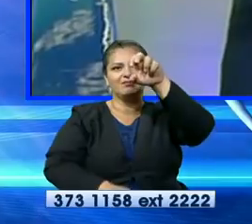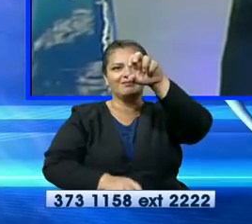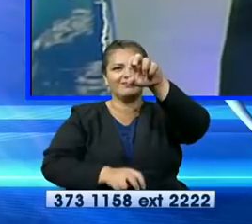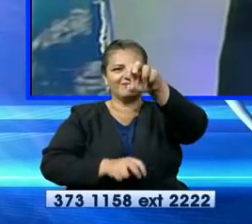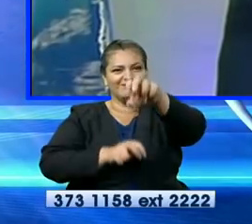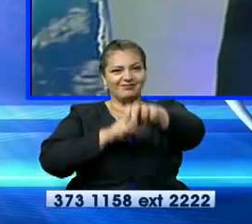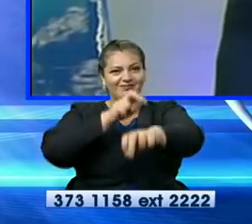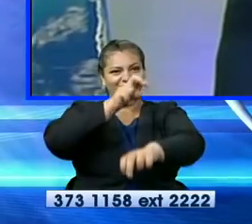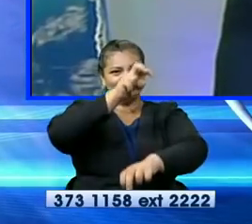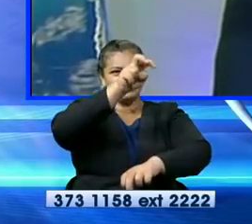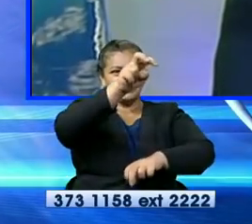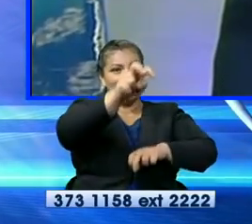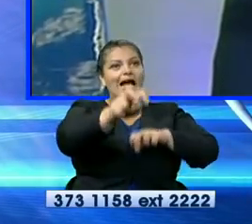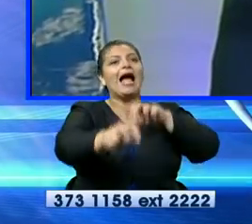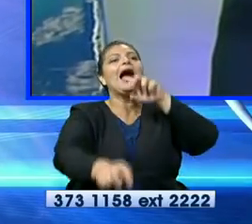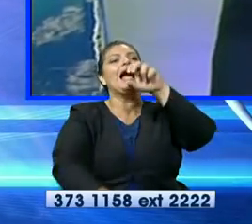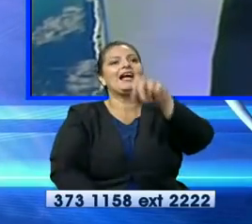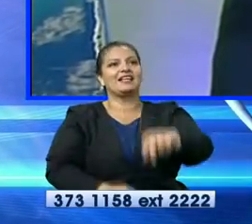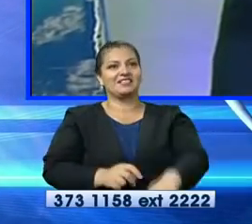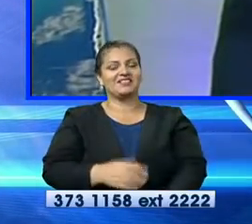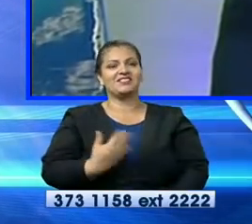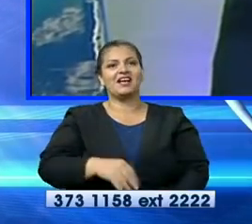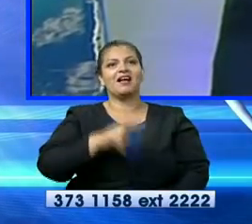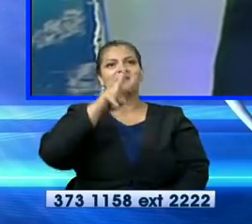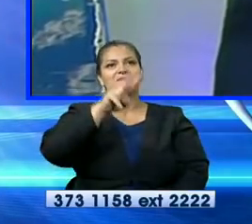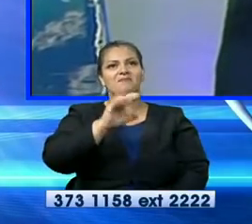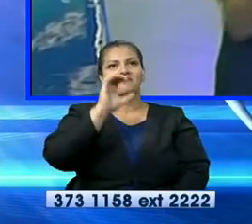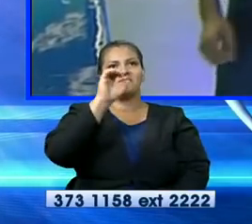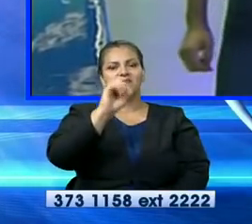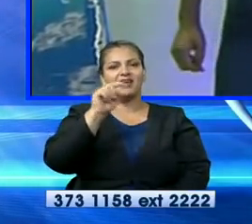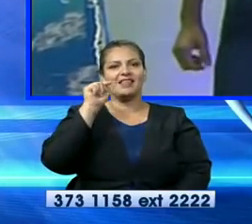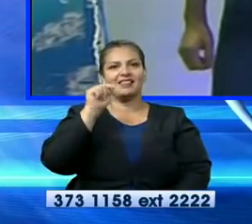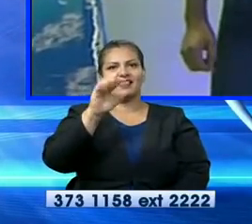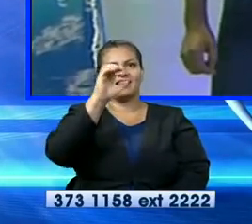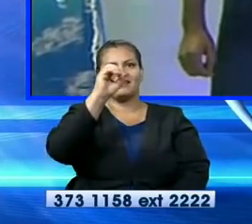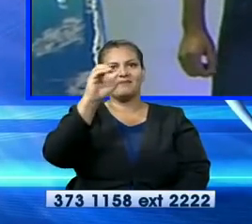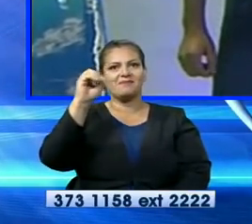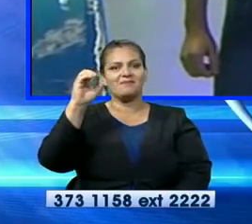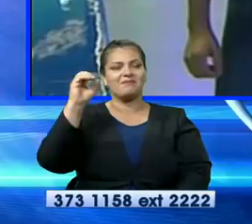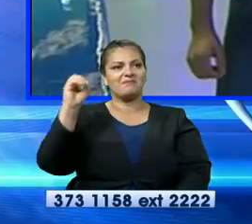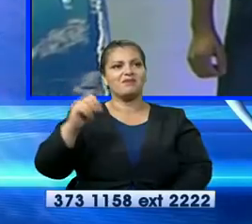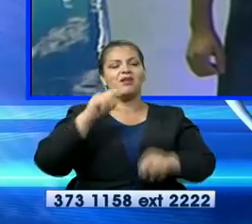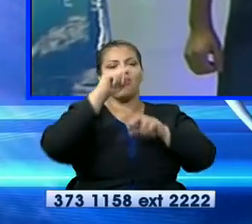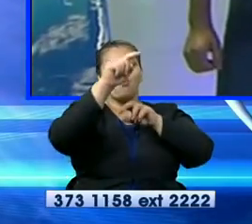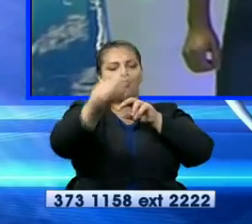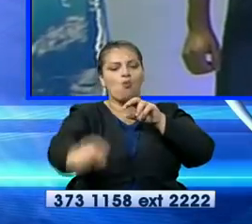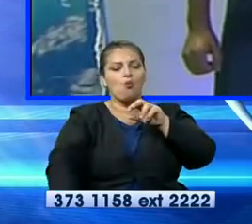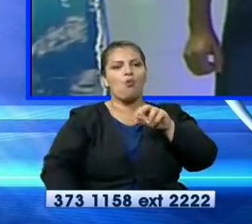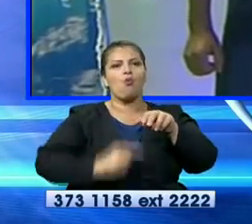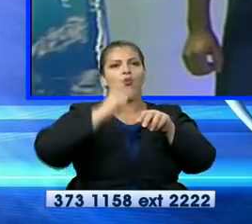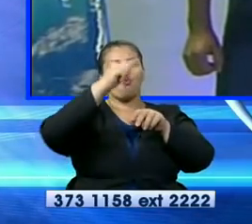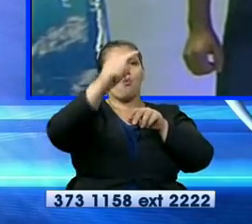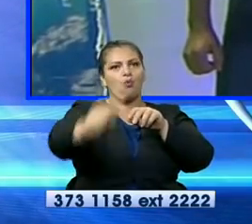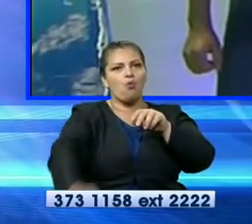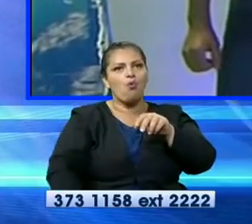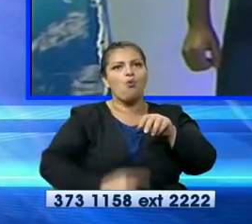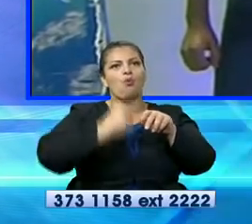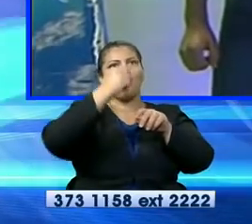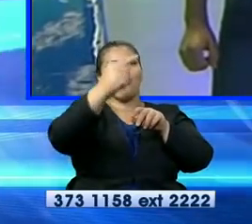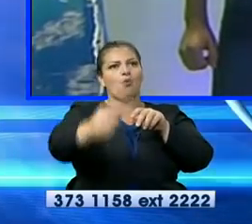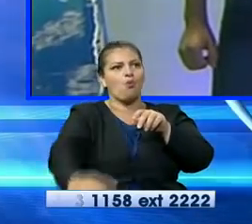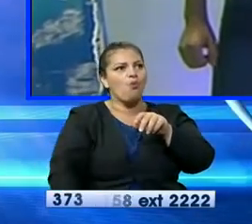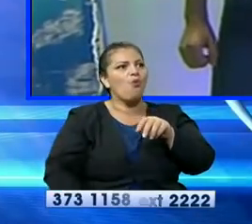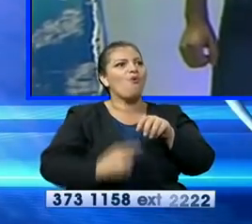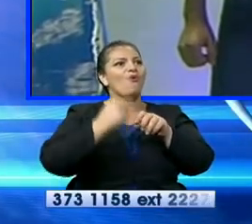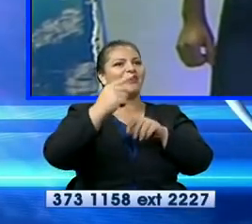mil de personas mira tú cómo van las cosas en el turismo de guayaquil veinte mil vueltas en un año ha